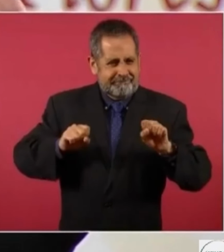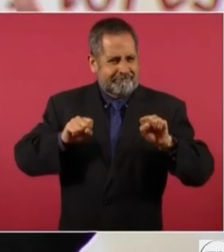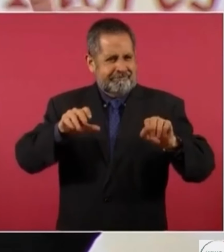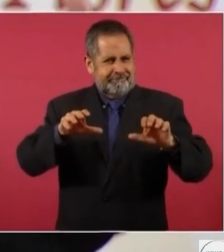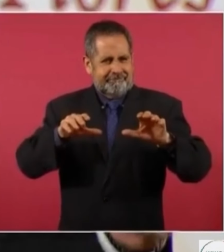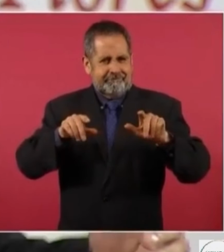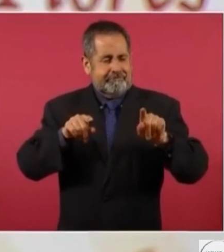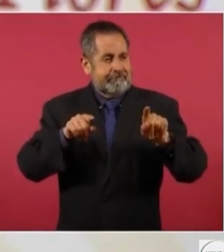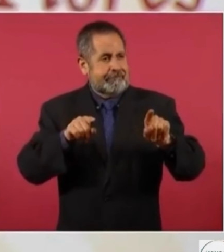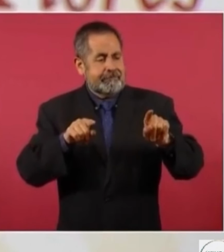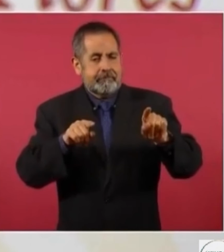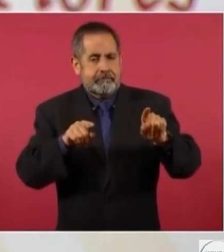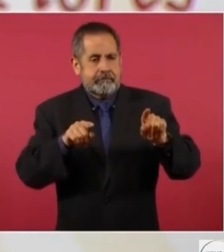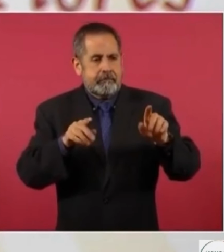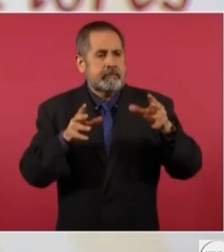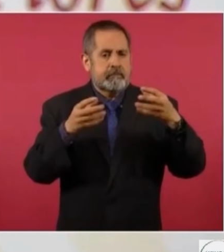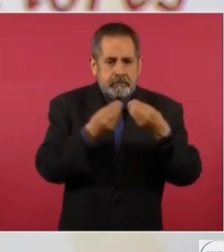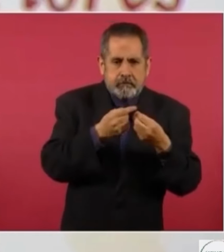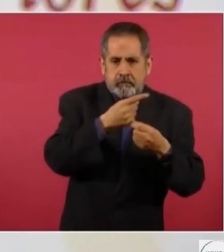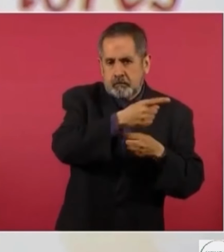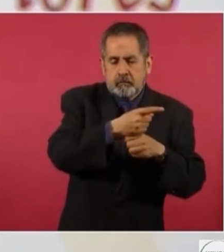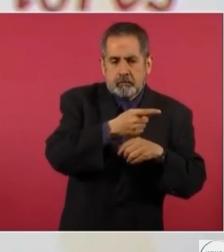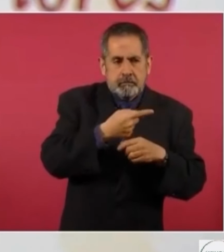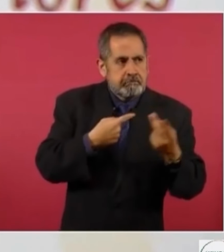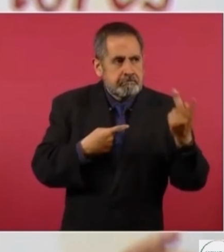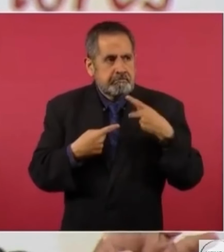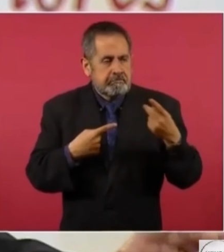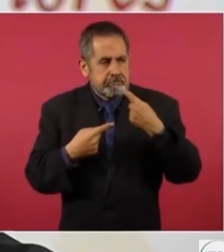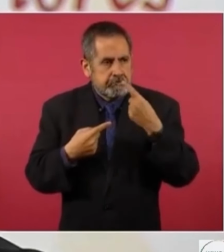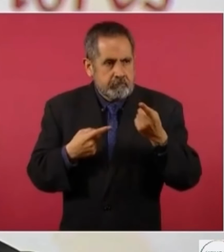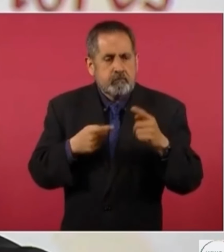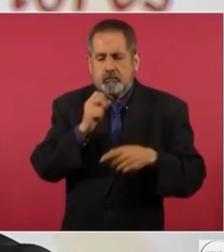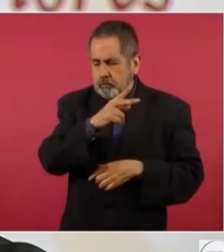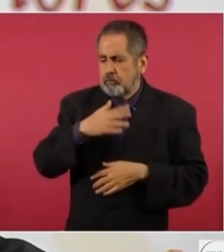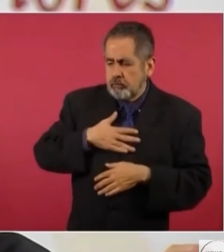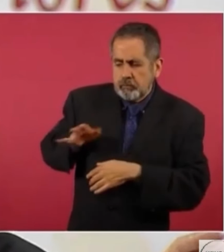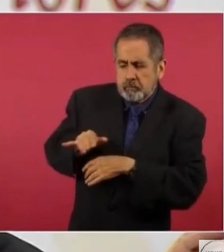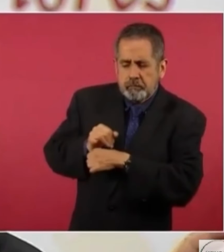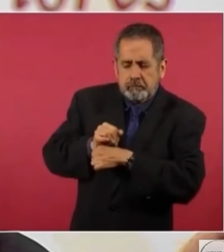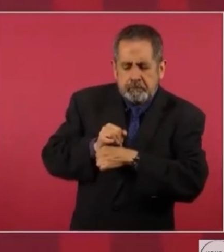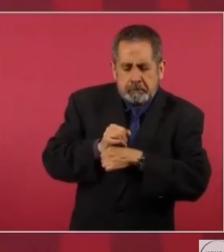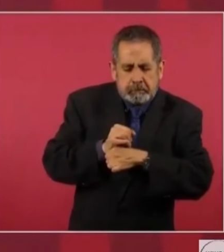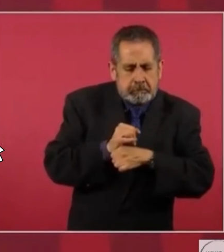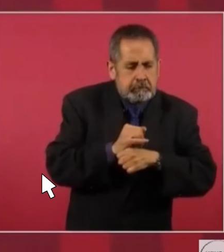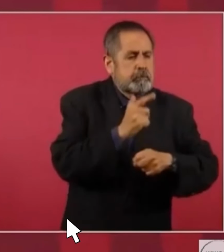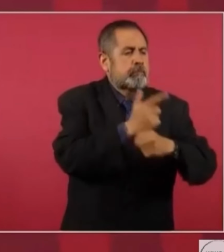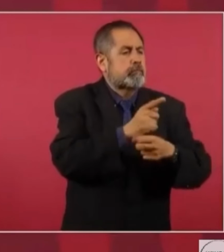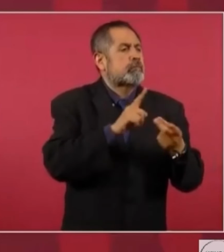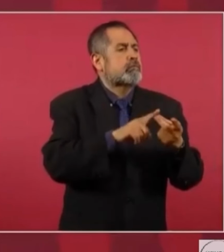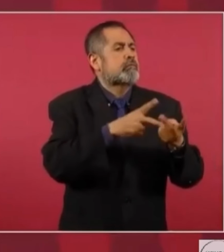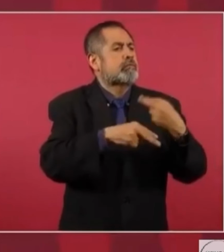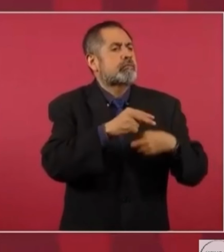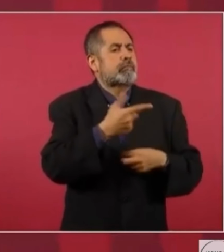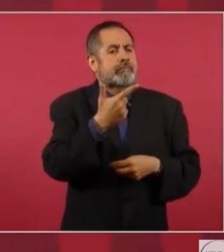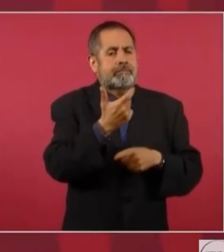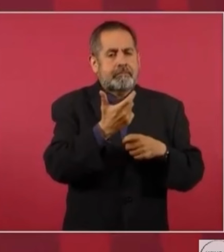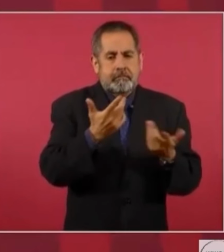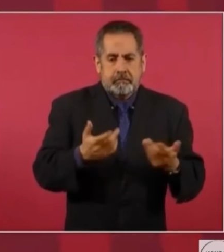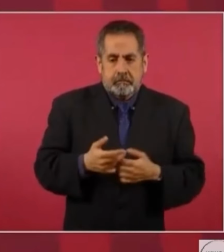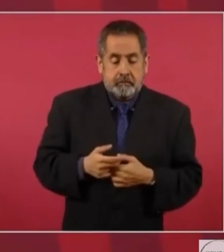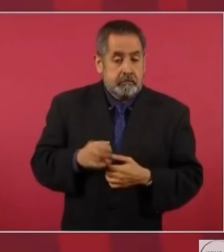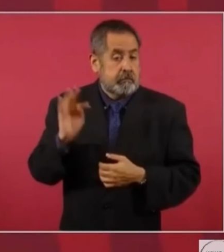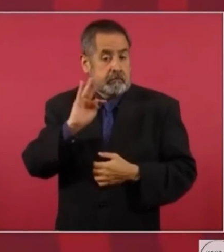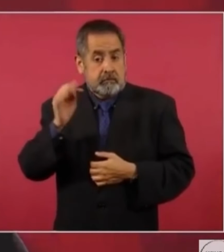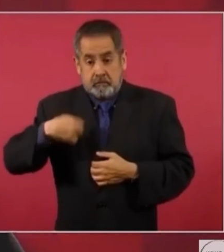un resultado concreto del entendimiento bicentenario. Dicho de otro modo, difícilmente podríamos tener acciones eficaces en materia de